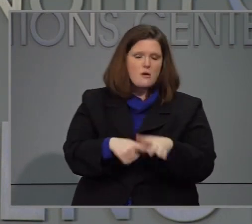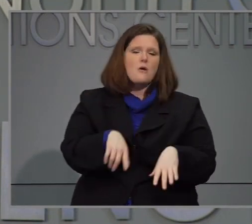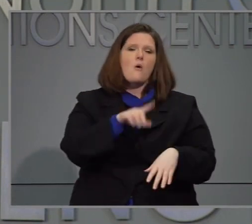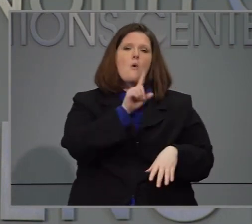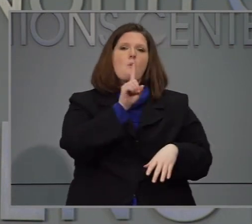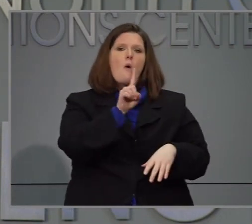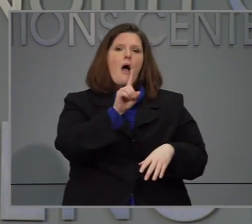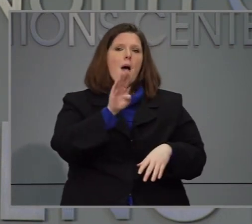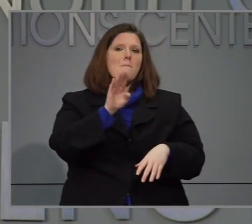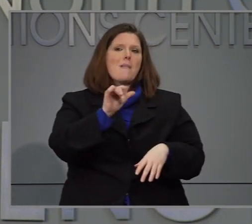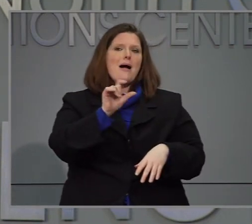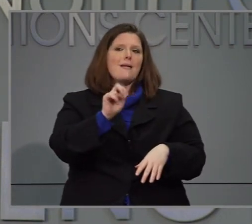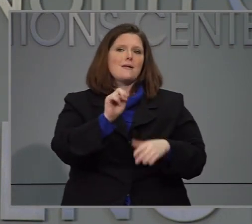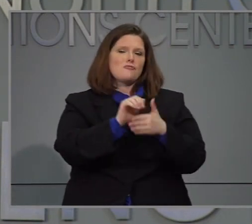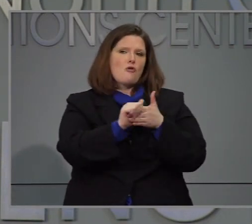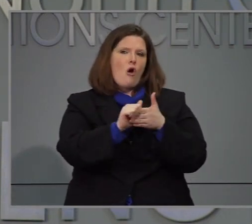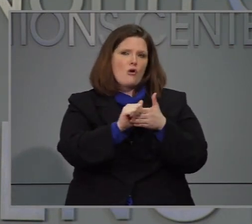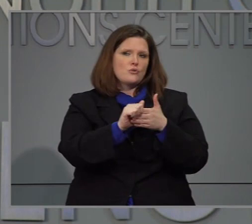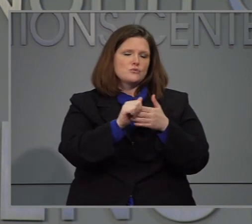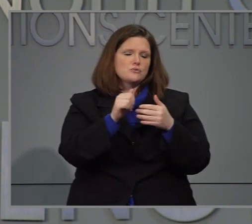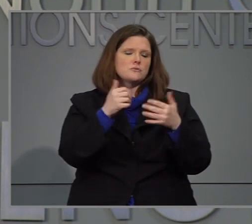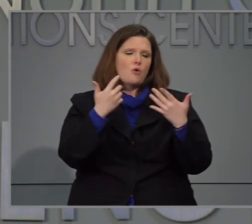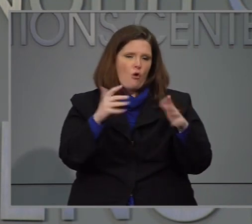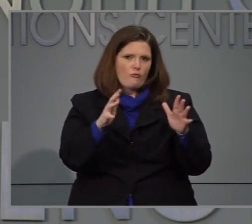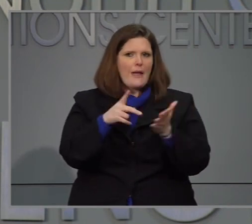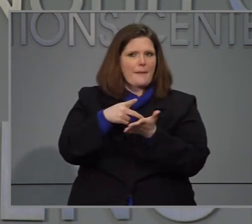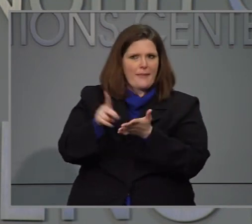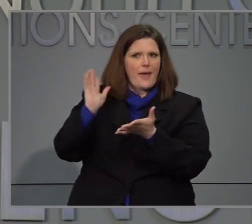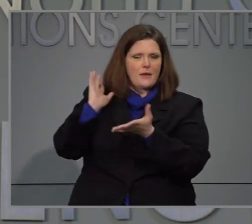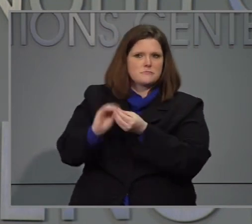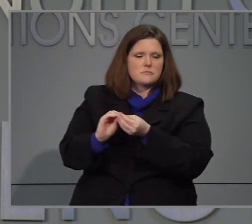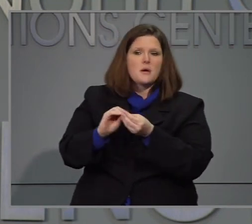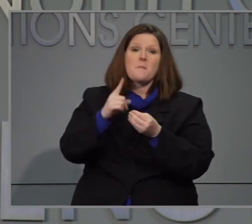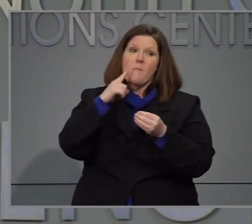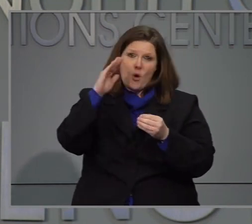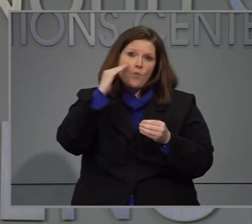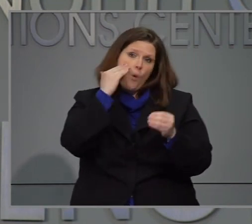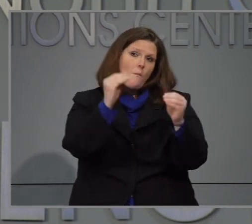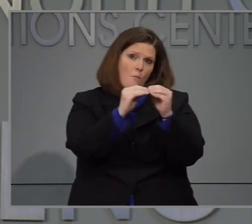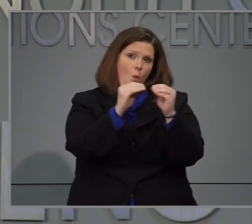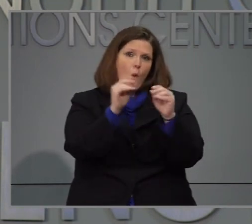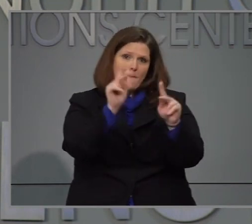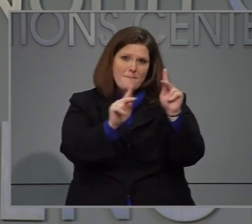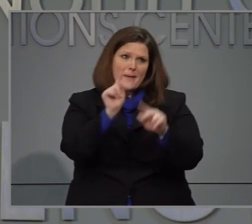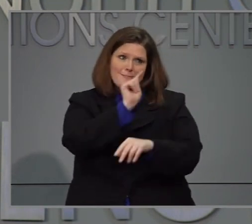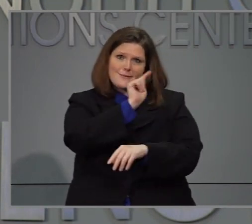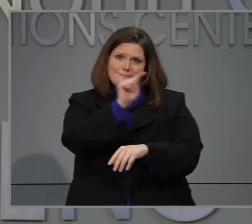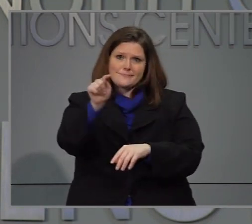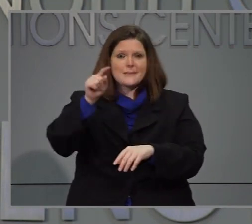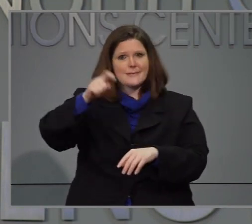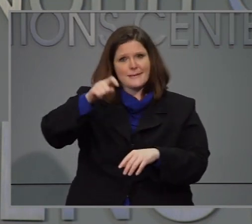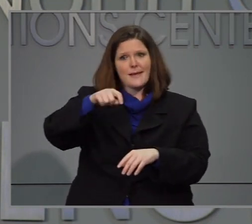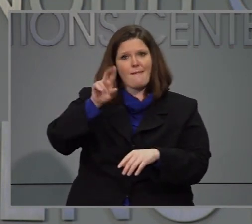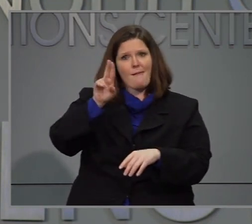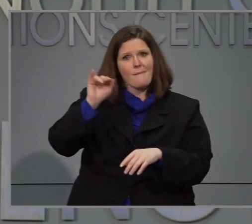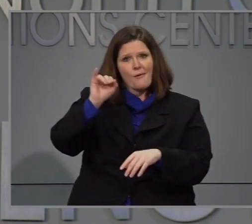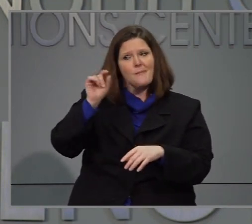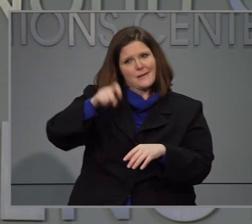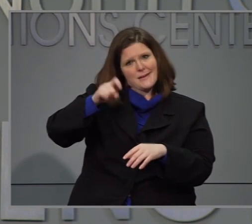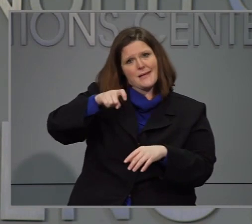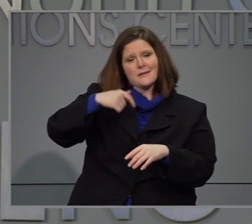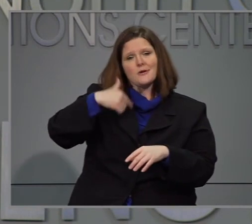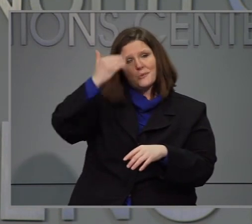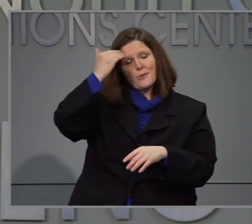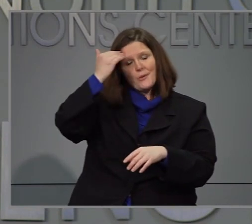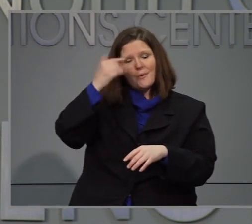$1,000 millones que han enviado dinero. Y necesitamos que más personas reciban dinero